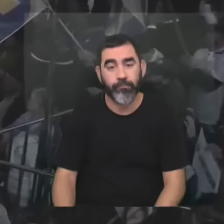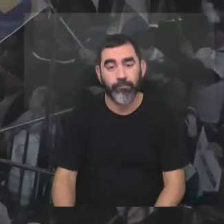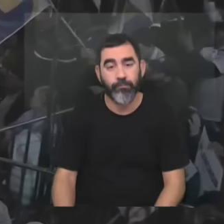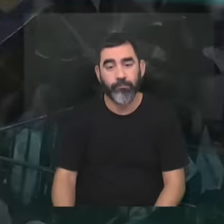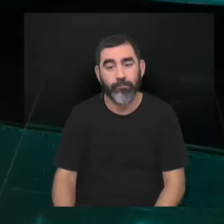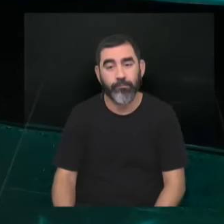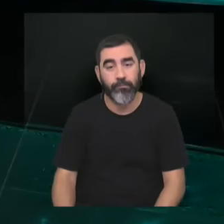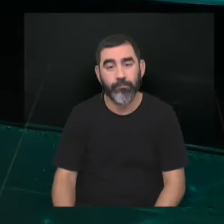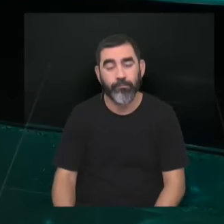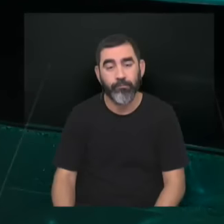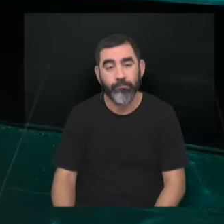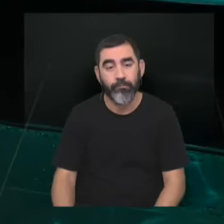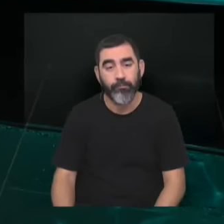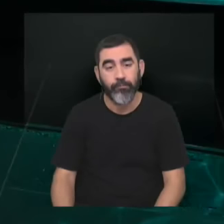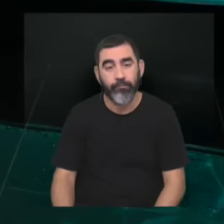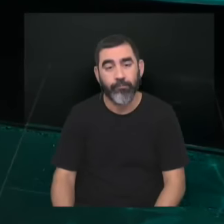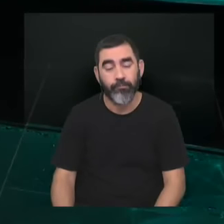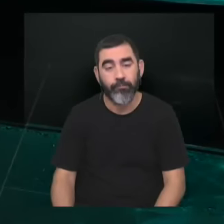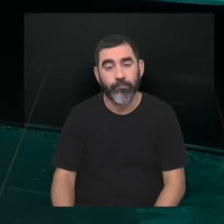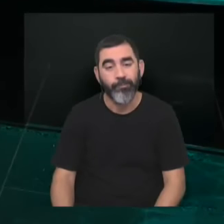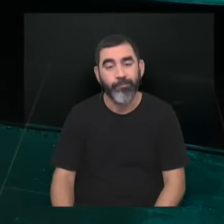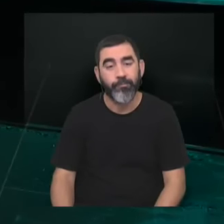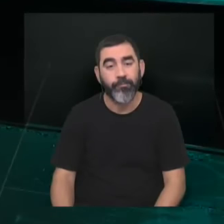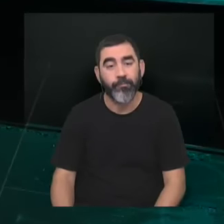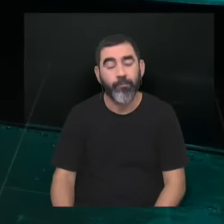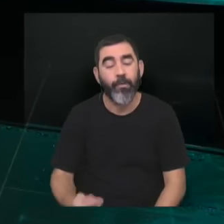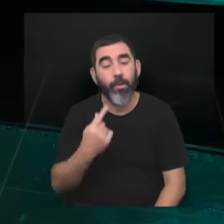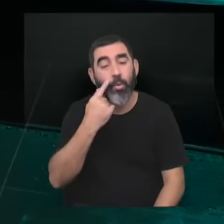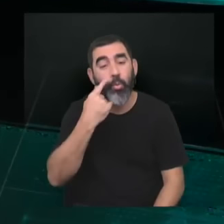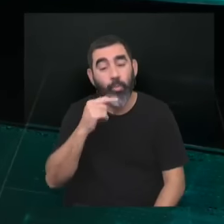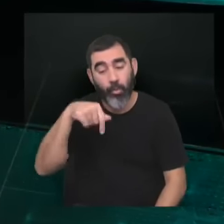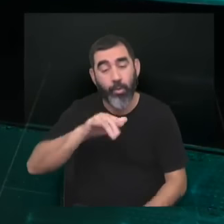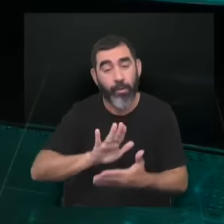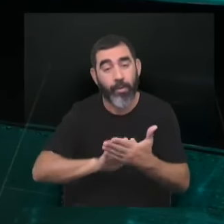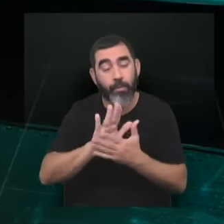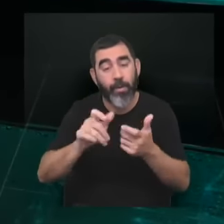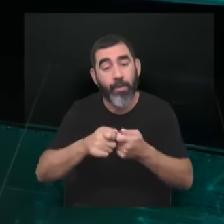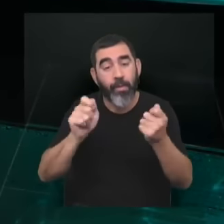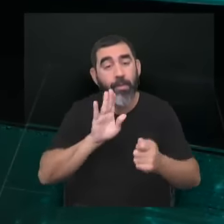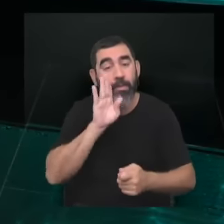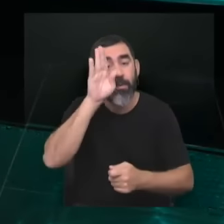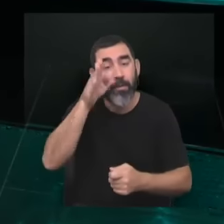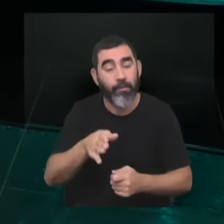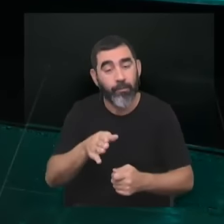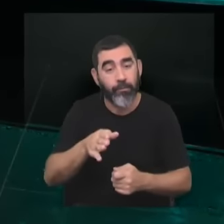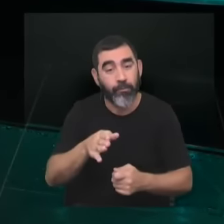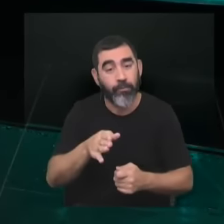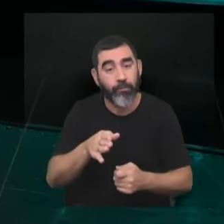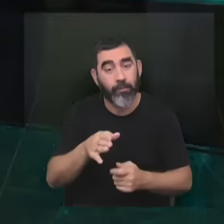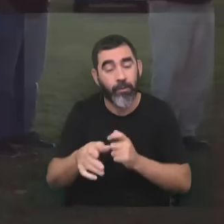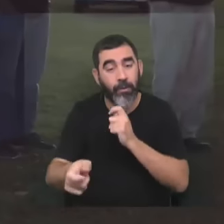seguir y seguimos hablando de internas Pero esta vez con números porque esta mañana el diario El País dio a conocer